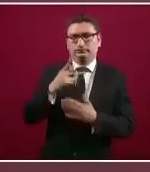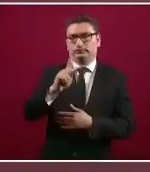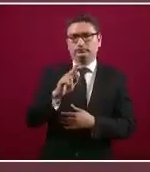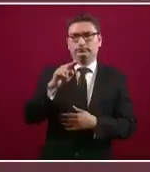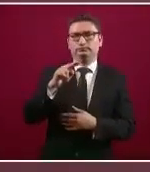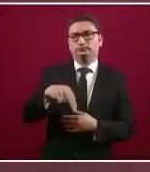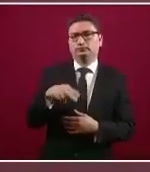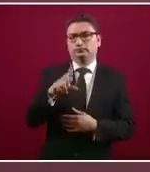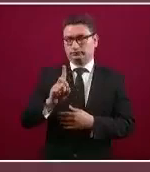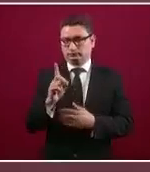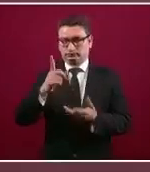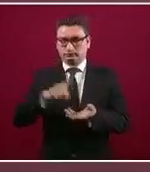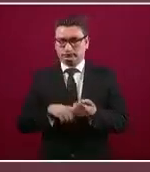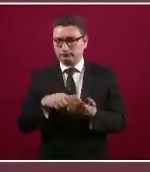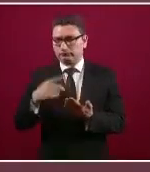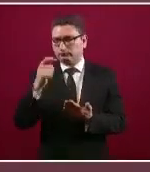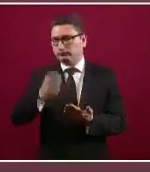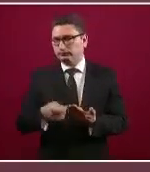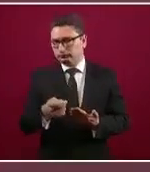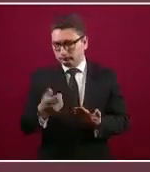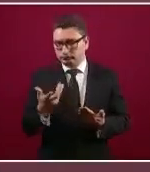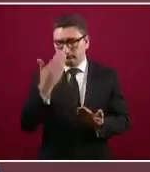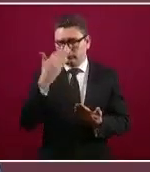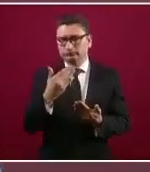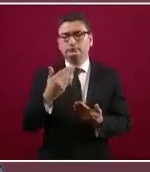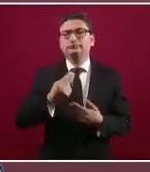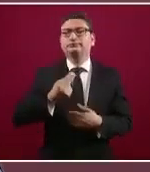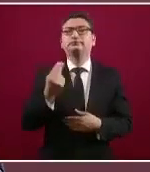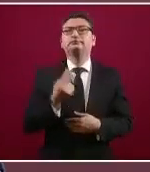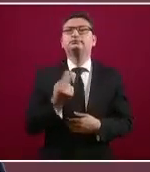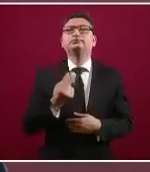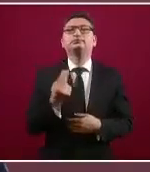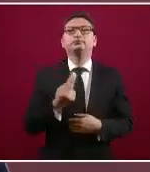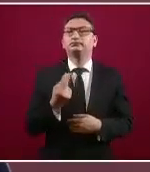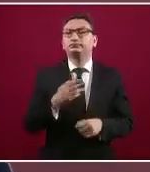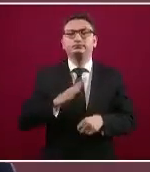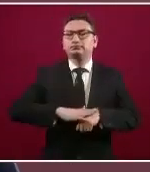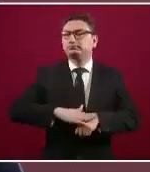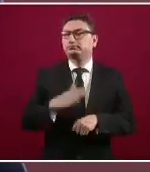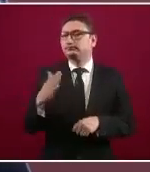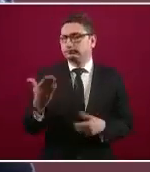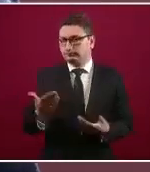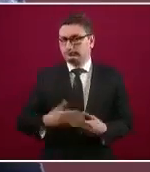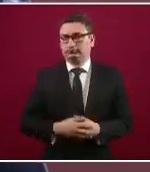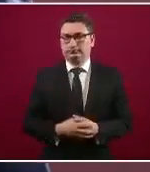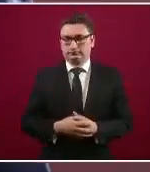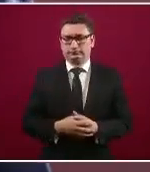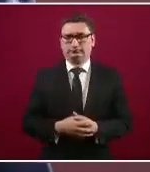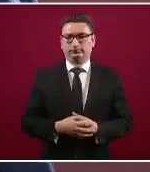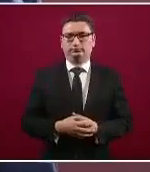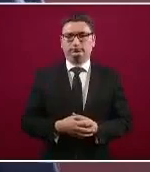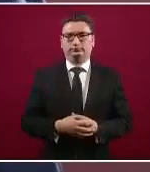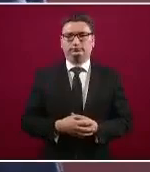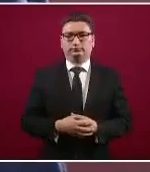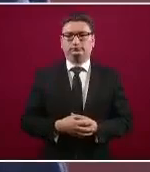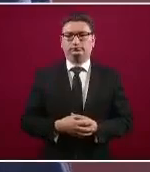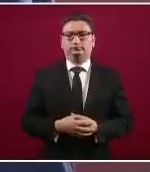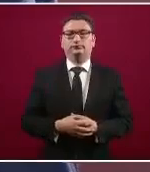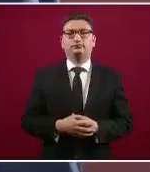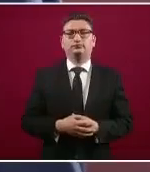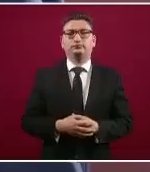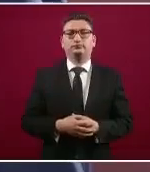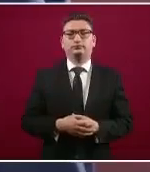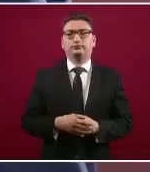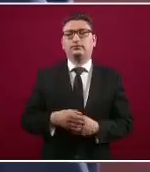desarrollo, qué es lo que más necesitamos, qué